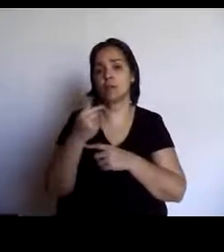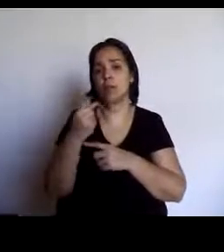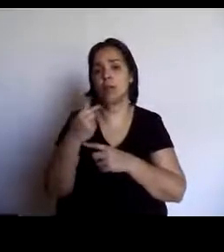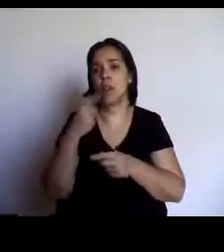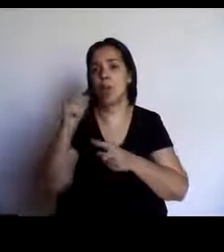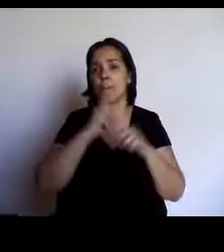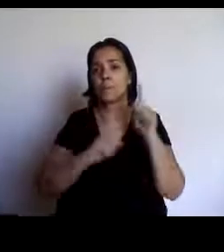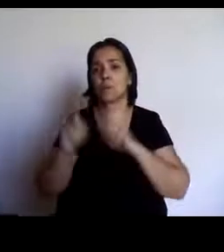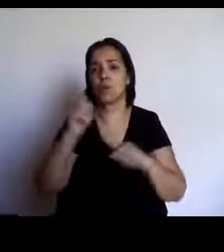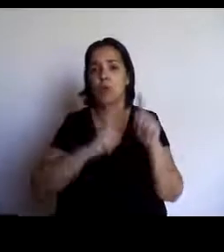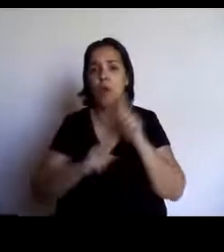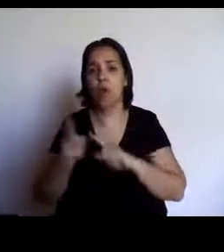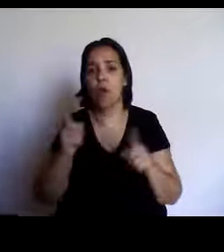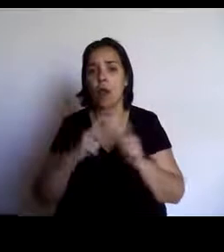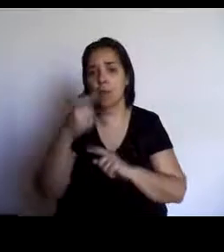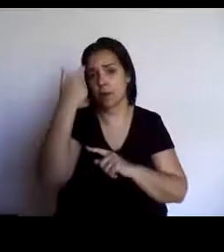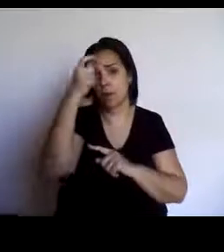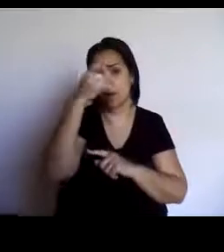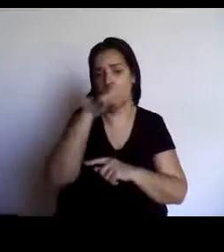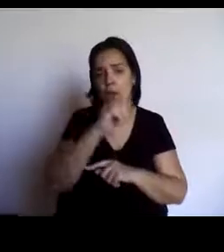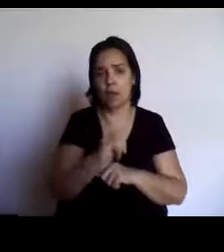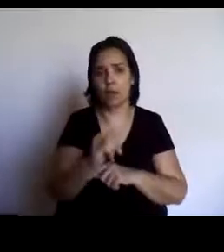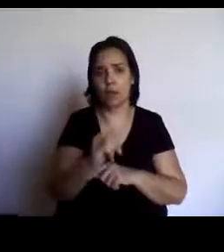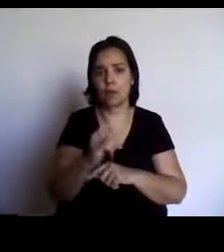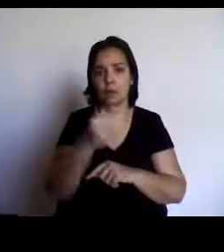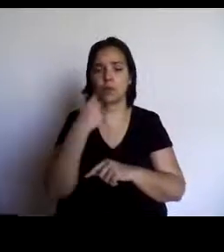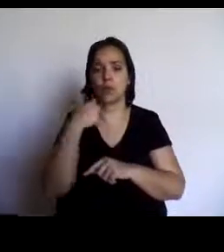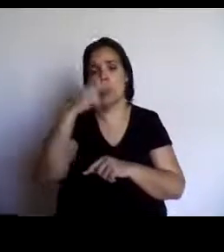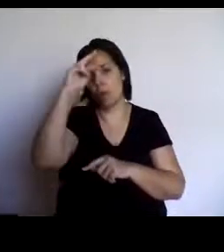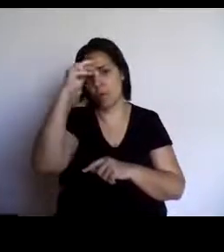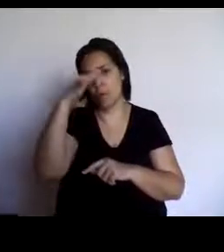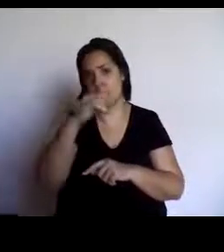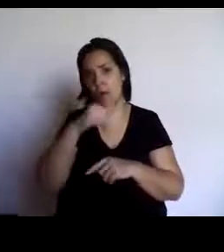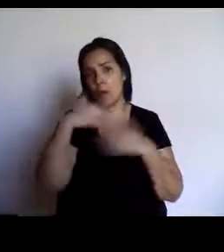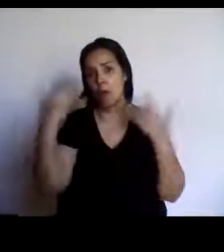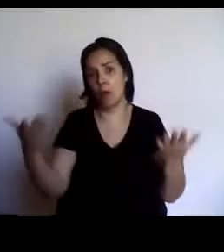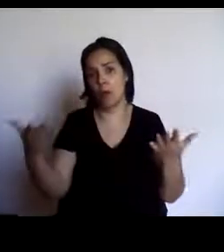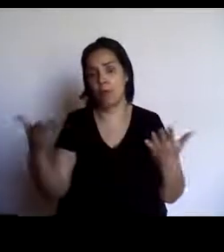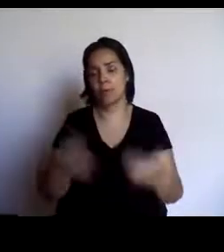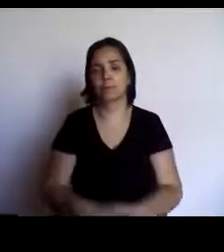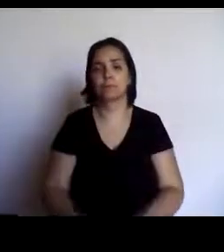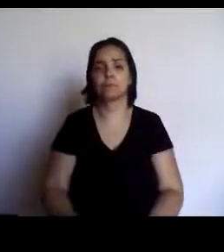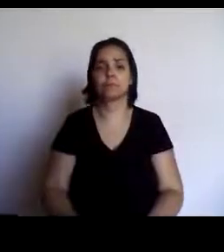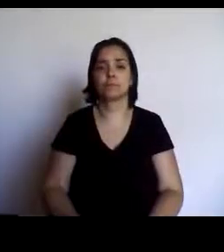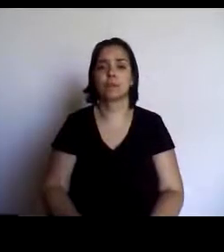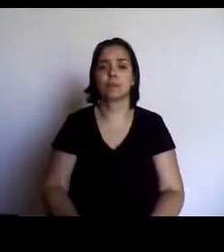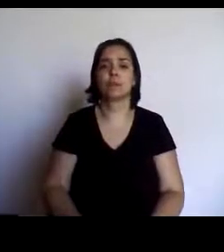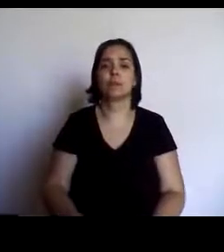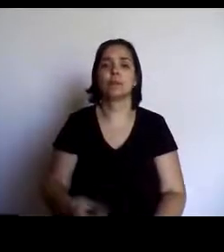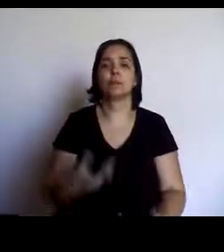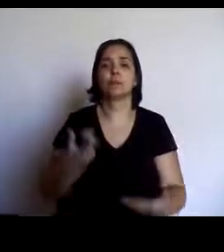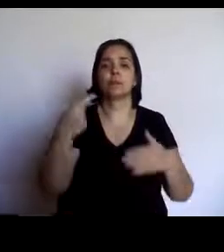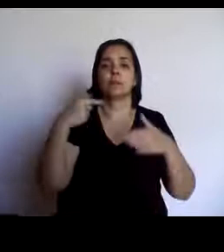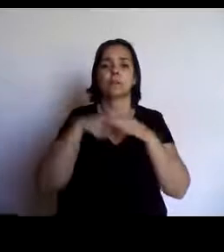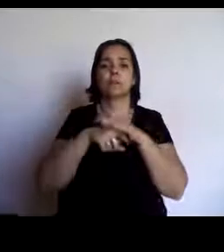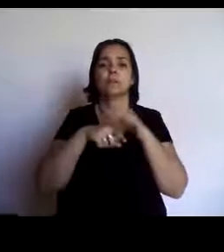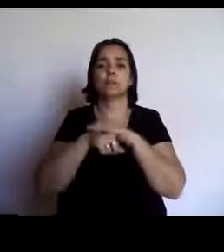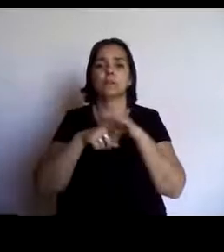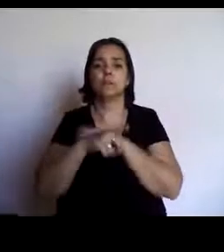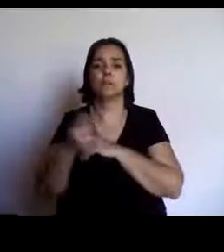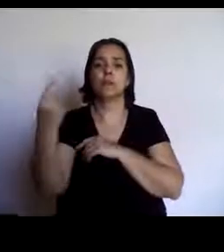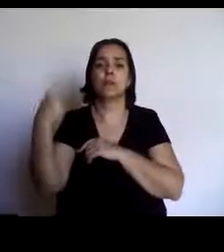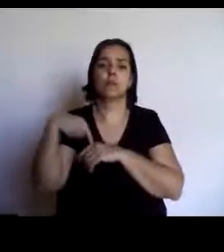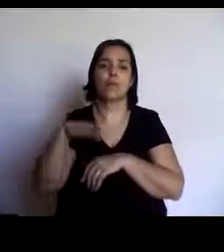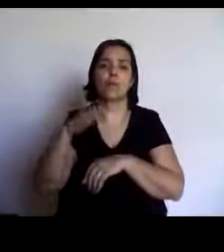son las problemáticas que tenemos en los municipios y nuestras preocupaciones. En este sentido, se han desarrollado algunas visitas profesionales. Como